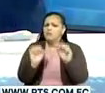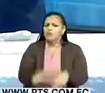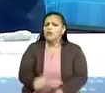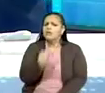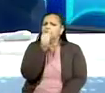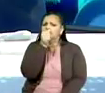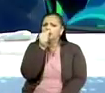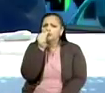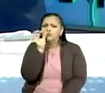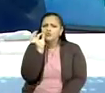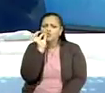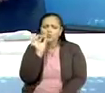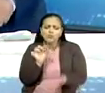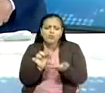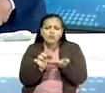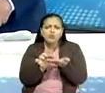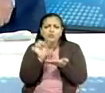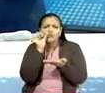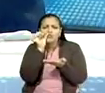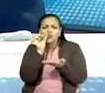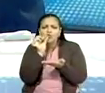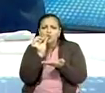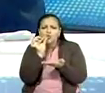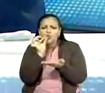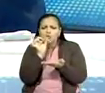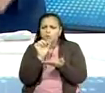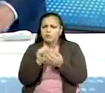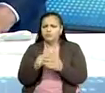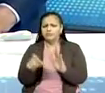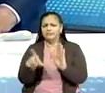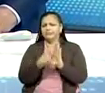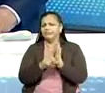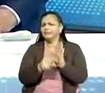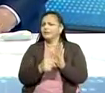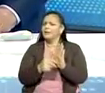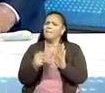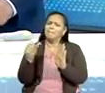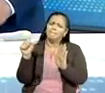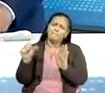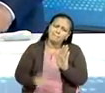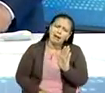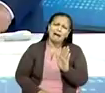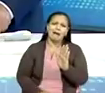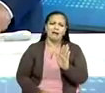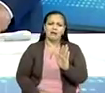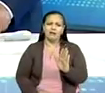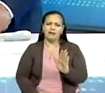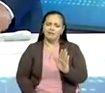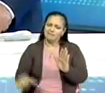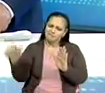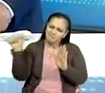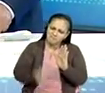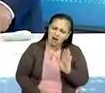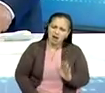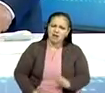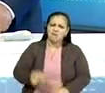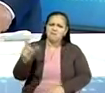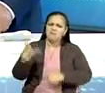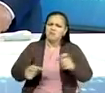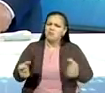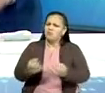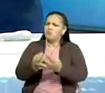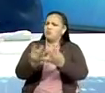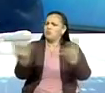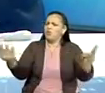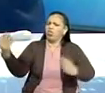se habla de suspenderla. Eso ha quedado ahí grabado como un estigma maldito para el país.